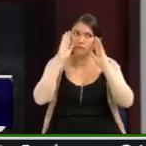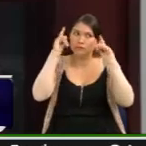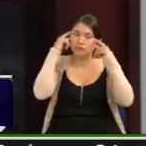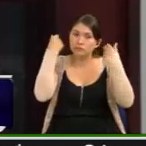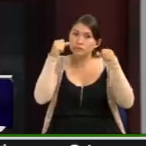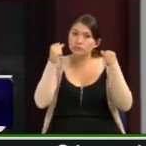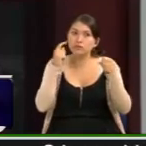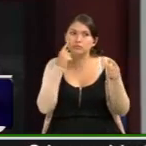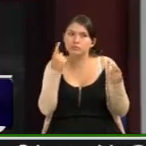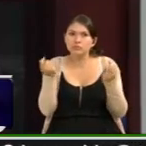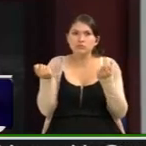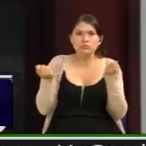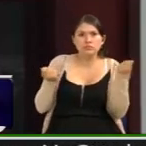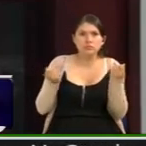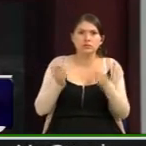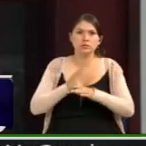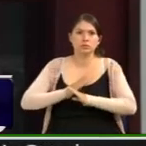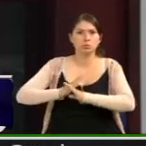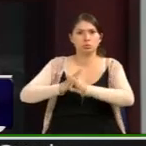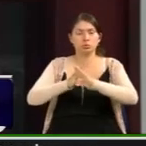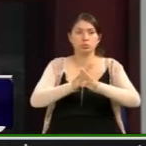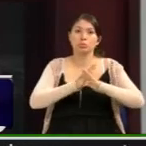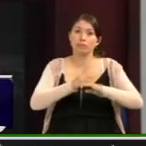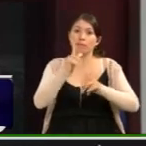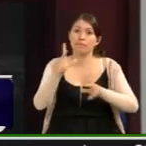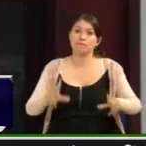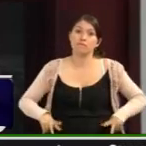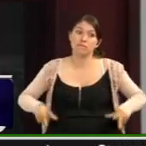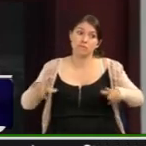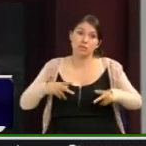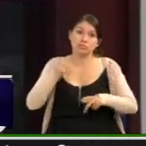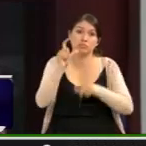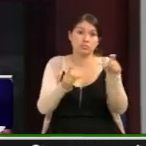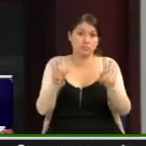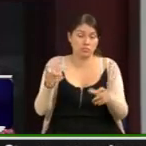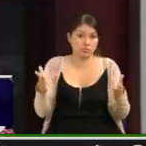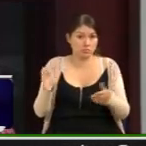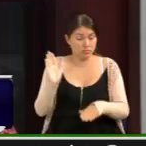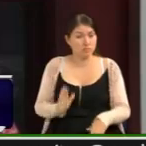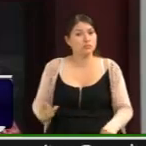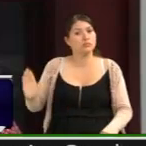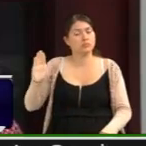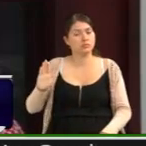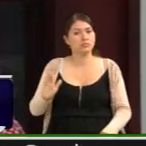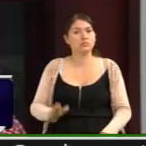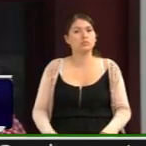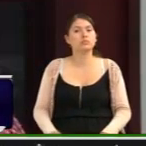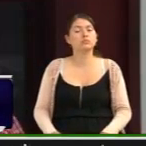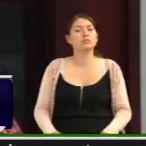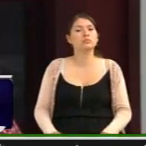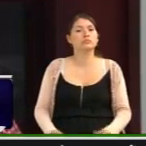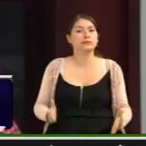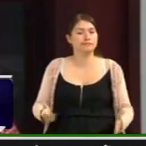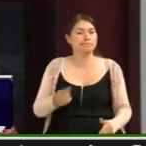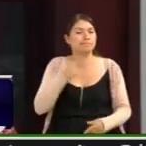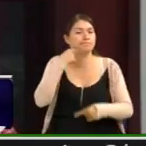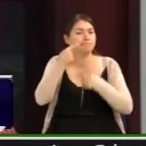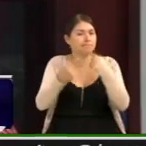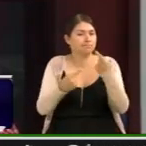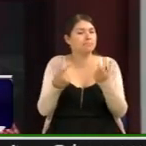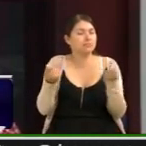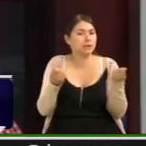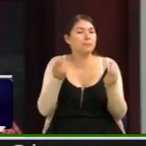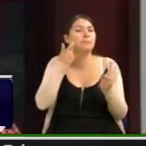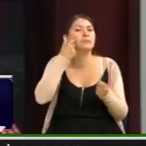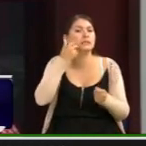alerta, hay que tomar las medidas de seguridad, hay que proteger la vida, honra y bienes de la población del departamento, pero pues la hipótesis que se maneja